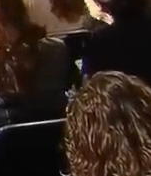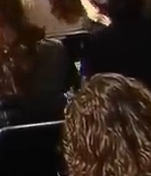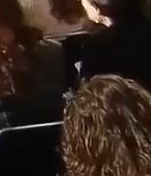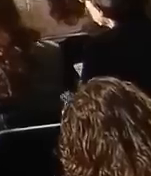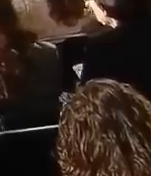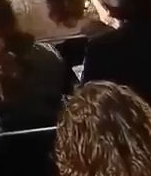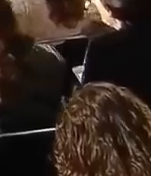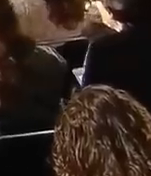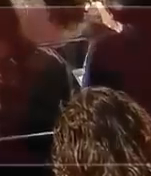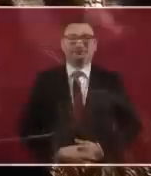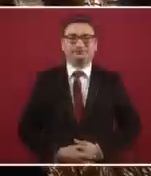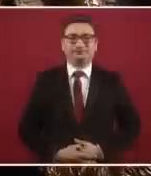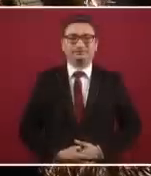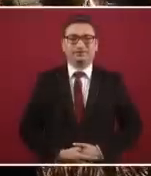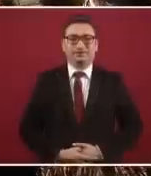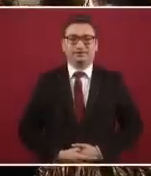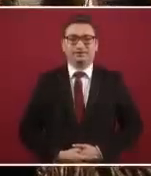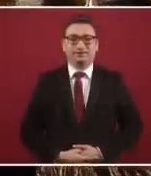iban a ver